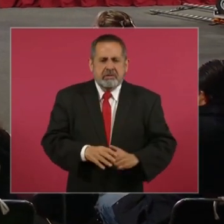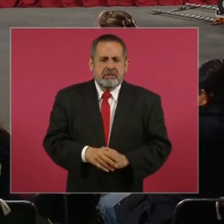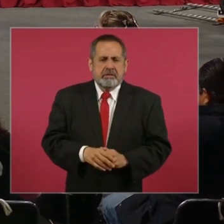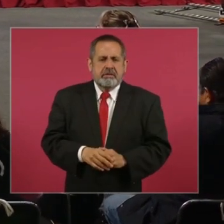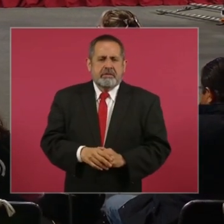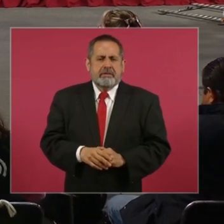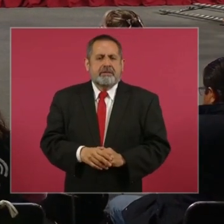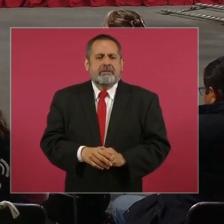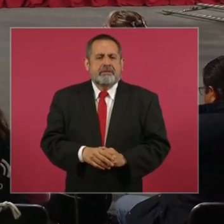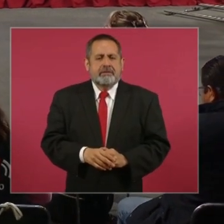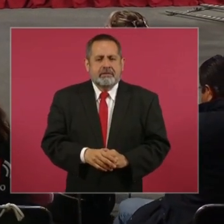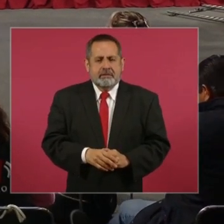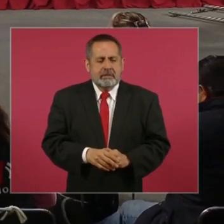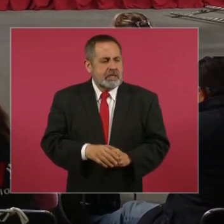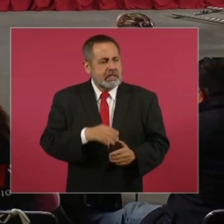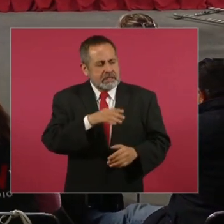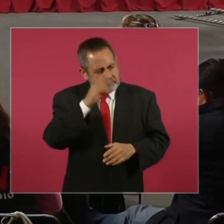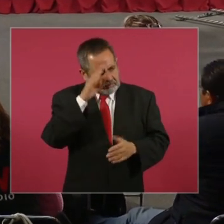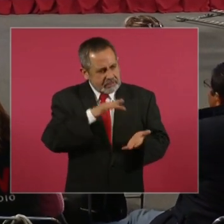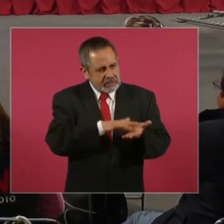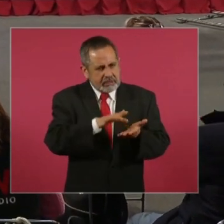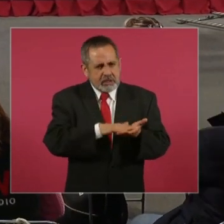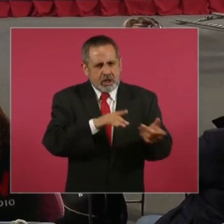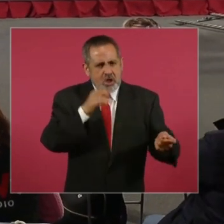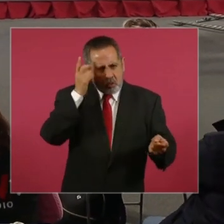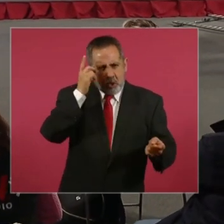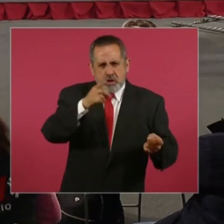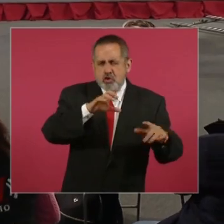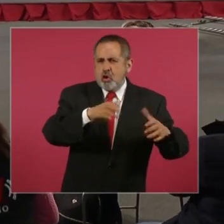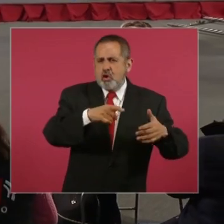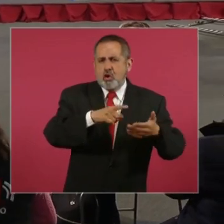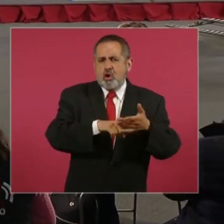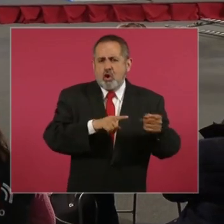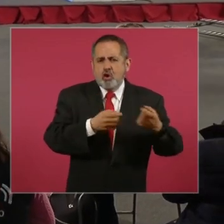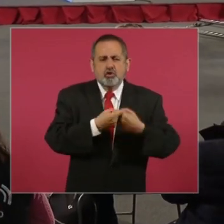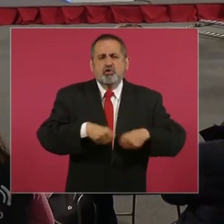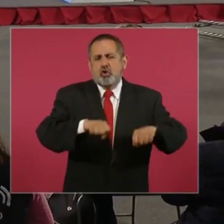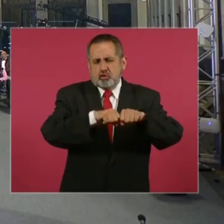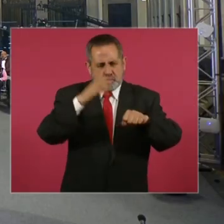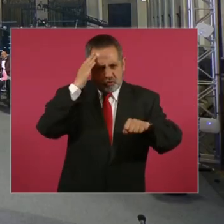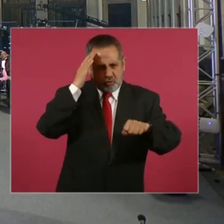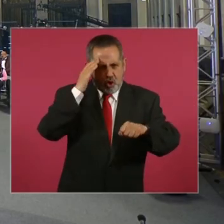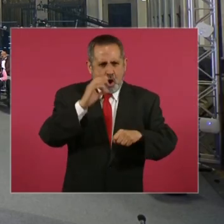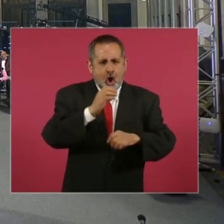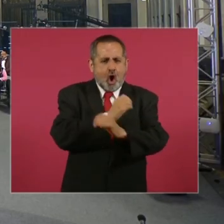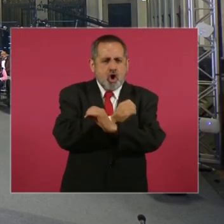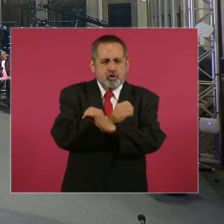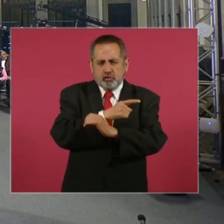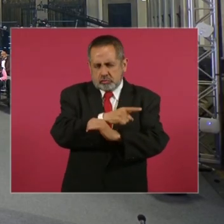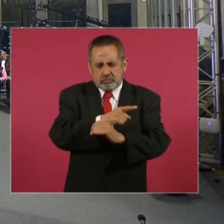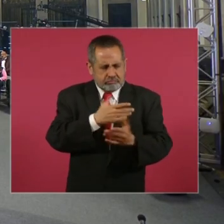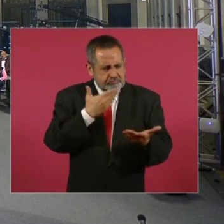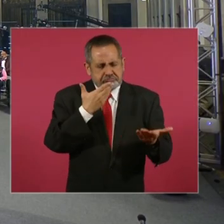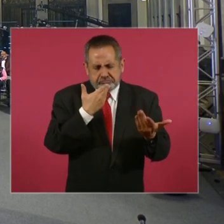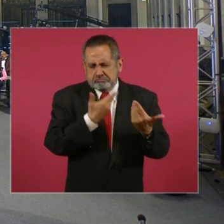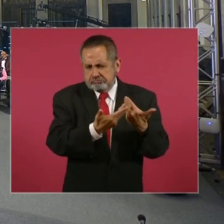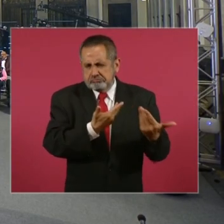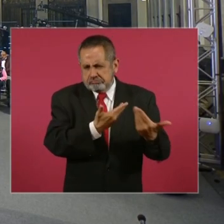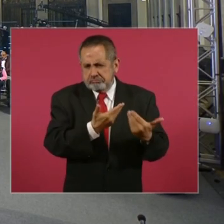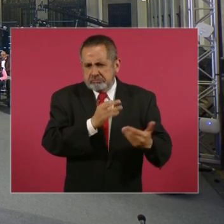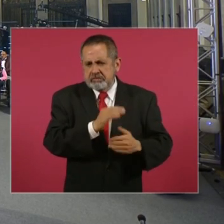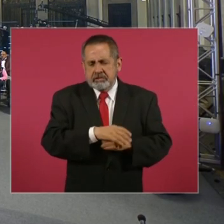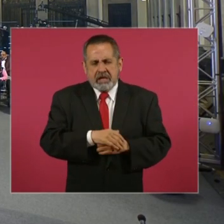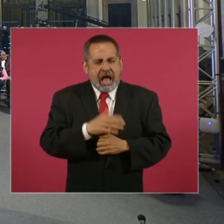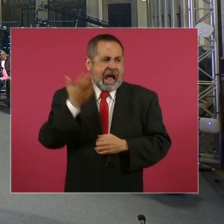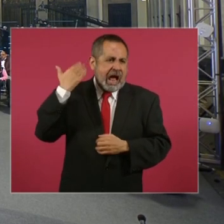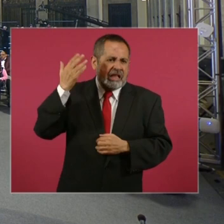Para el señor dueño o socio principal de los Oxxos, con los que hemos